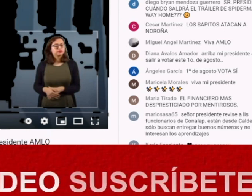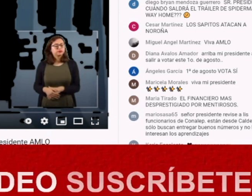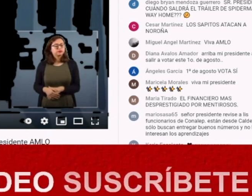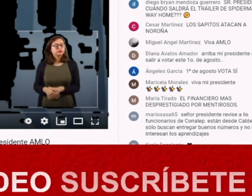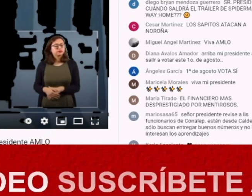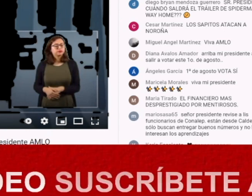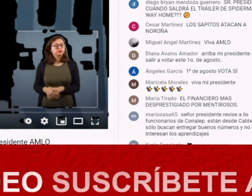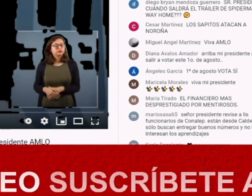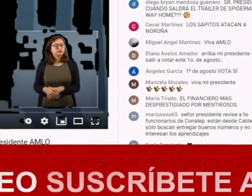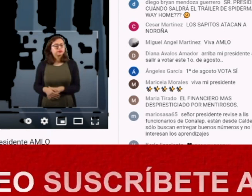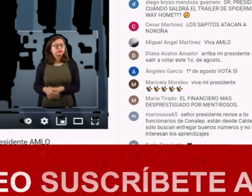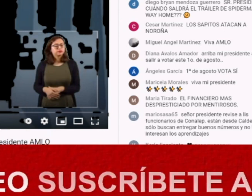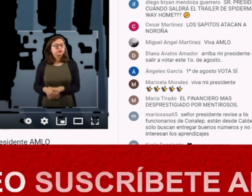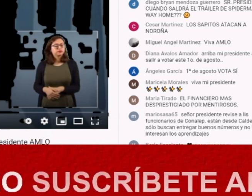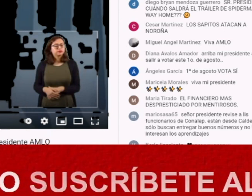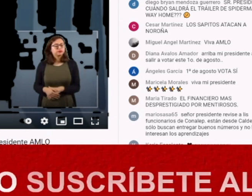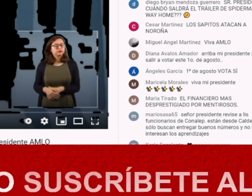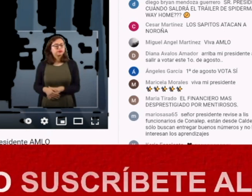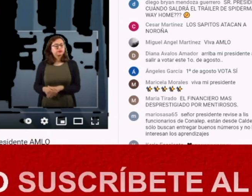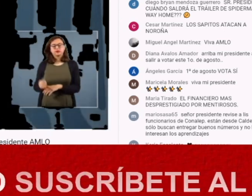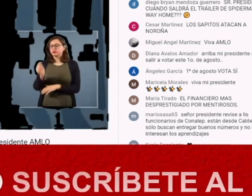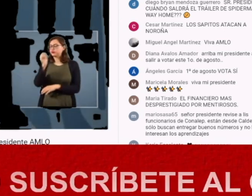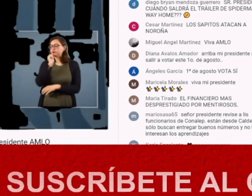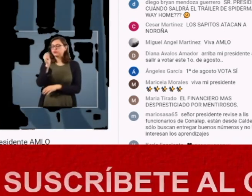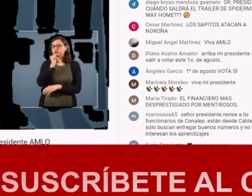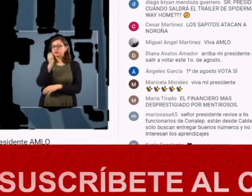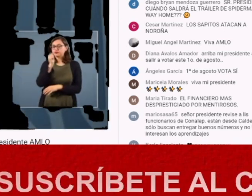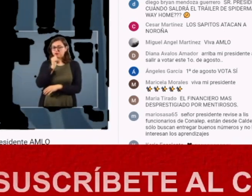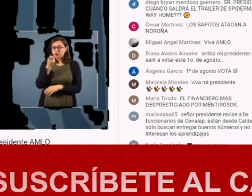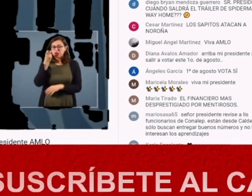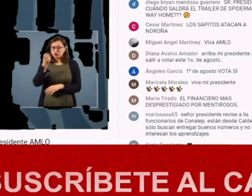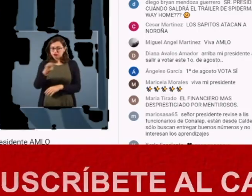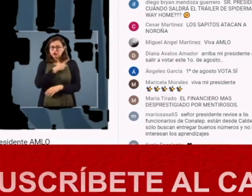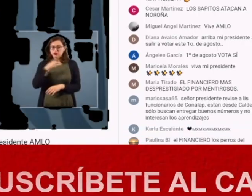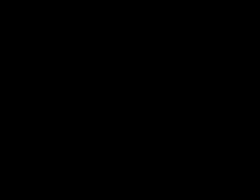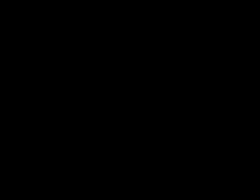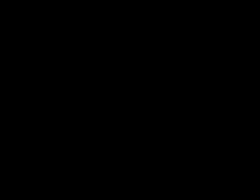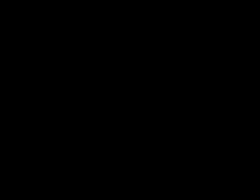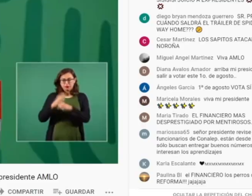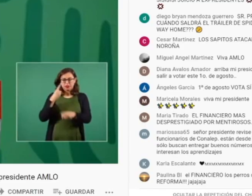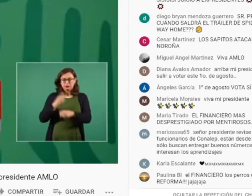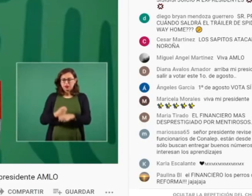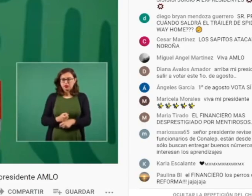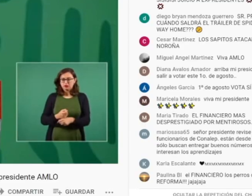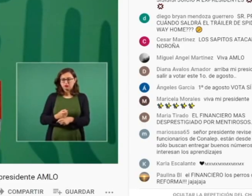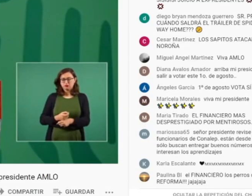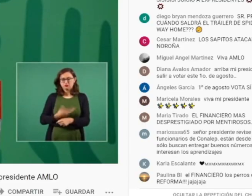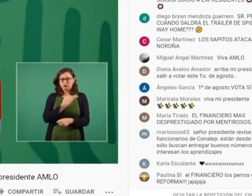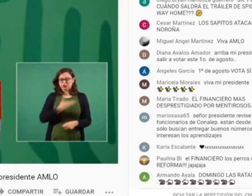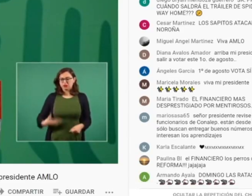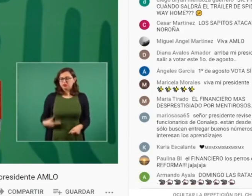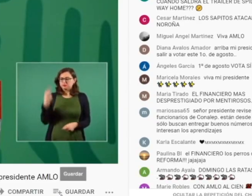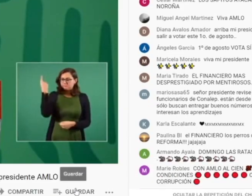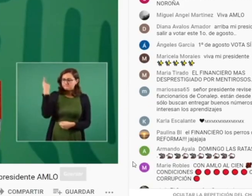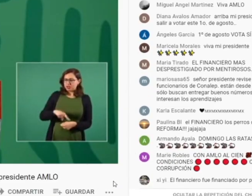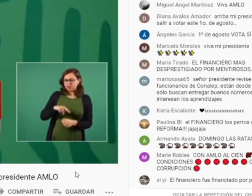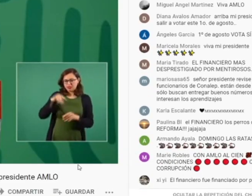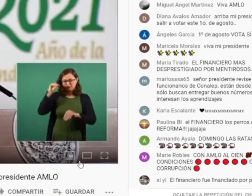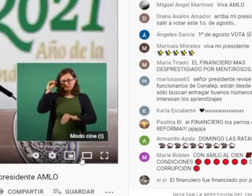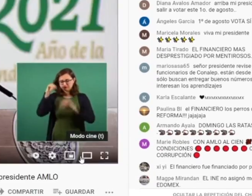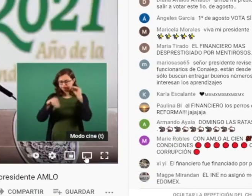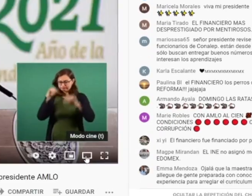fiscalías locales de los estados. Los a escuchar. A elaborar el decreto y se va a